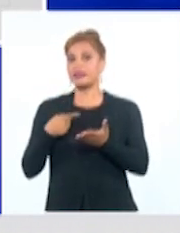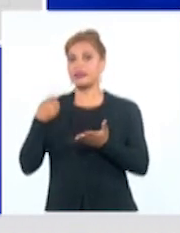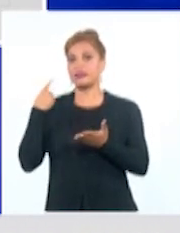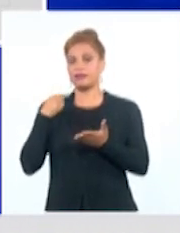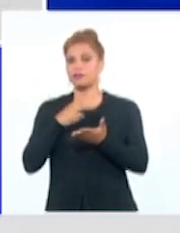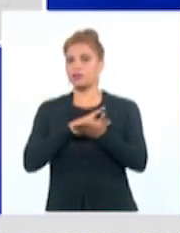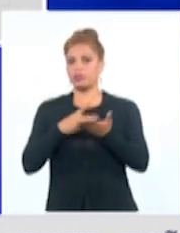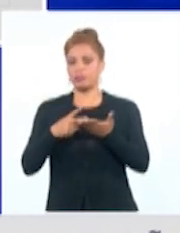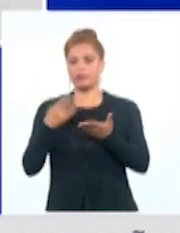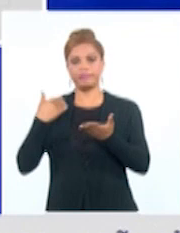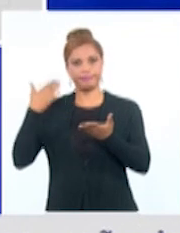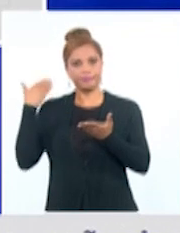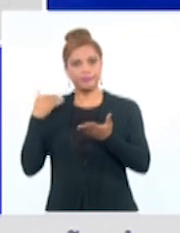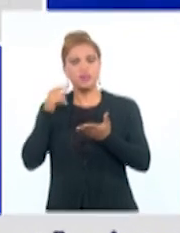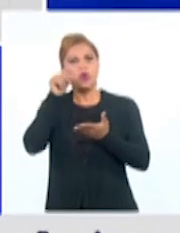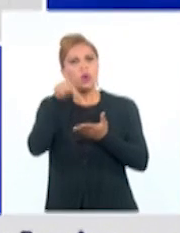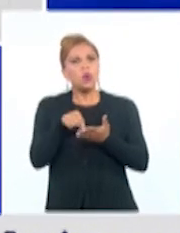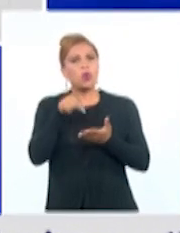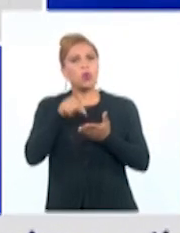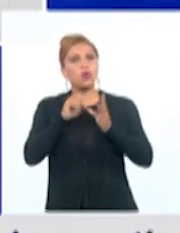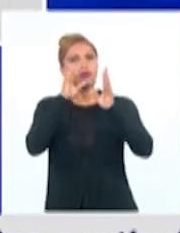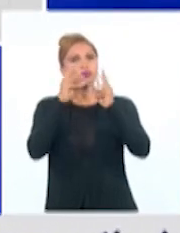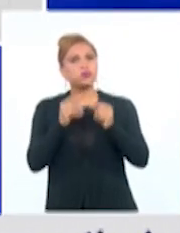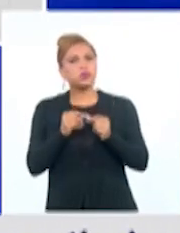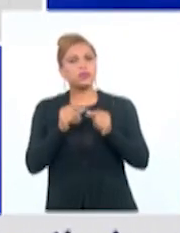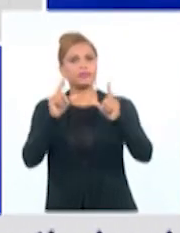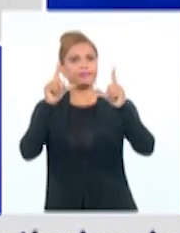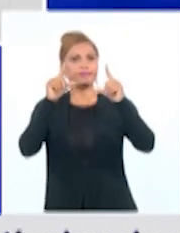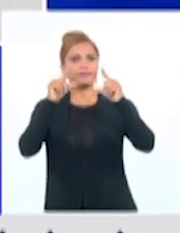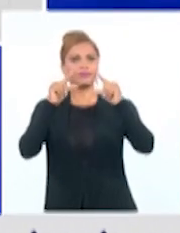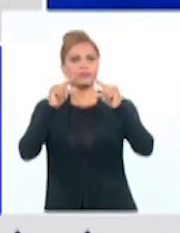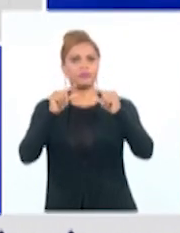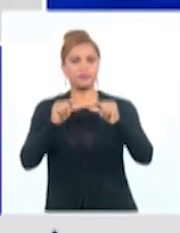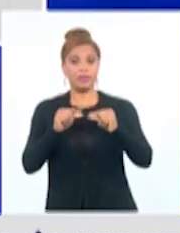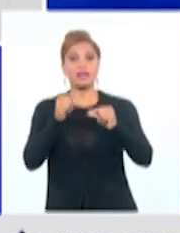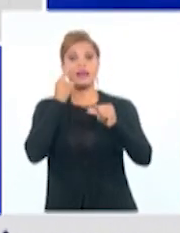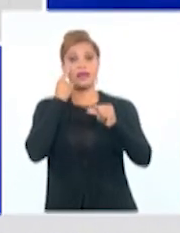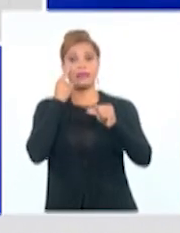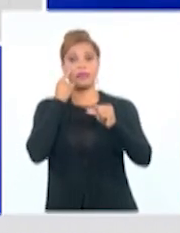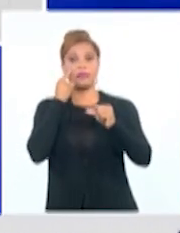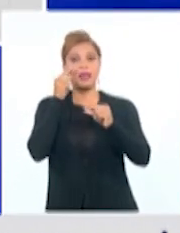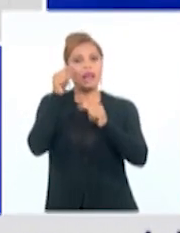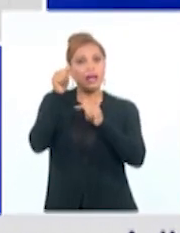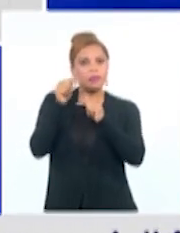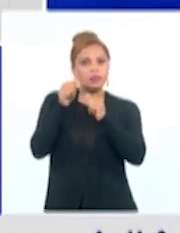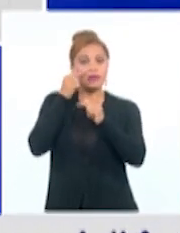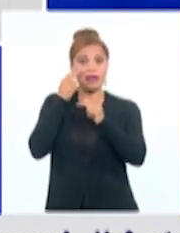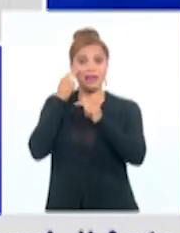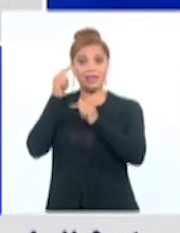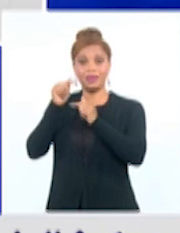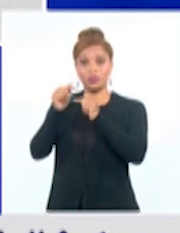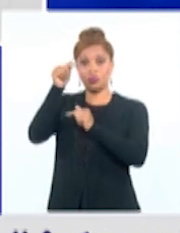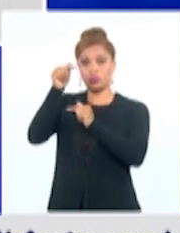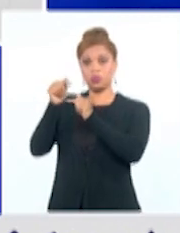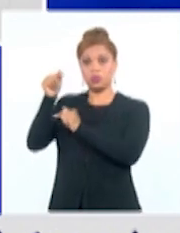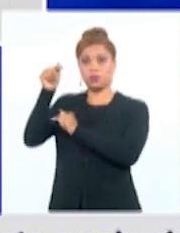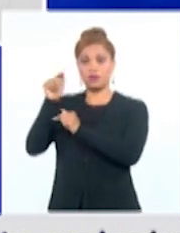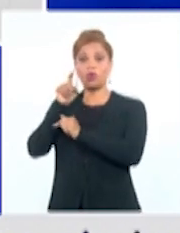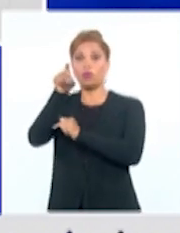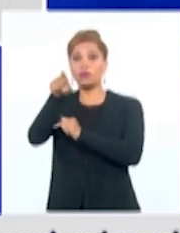días. Hoy, con una reducción que se puede ver perfectamente en la